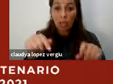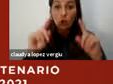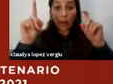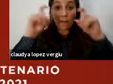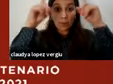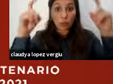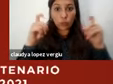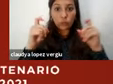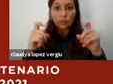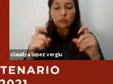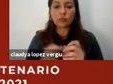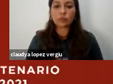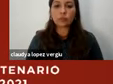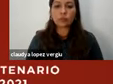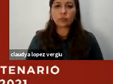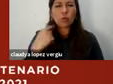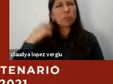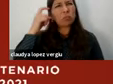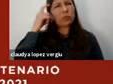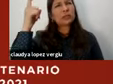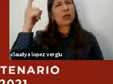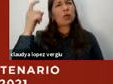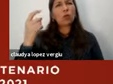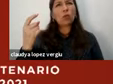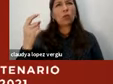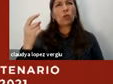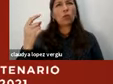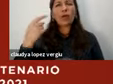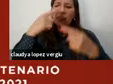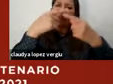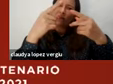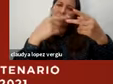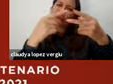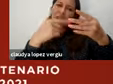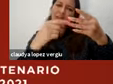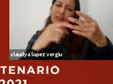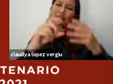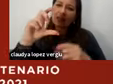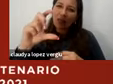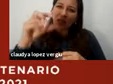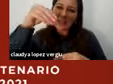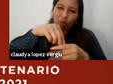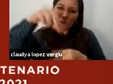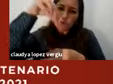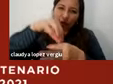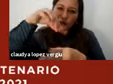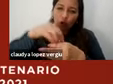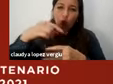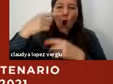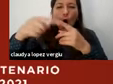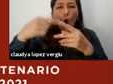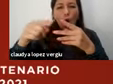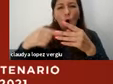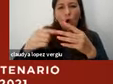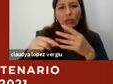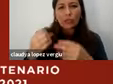Uciela, dice... ¿Han pensado en incrementar la variedad de infusiones, es decir, de otras hierbas, de